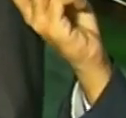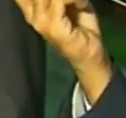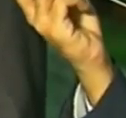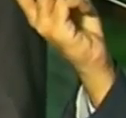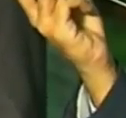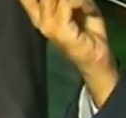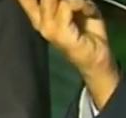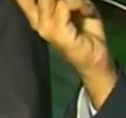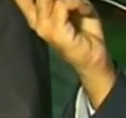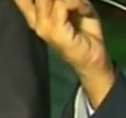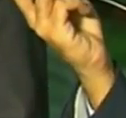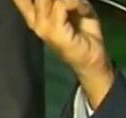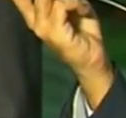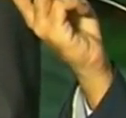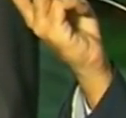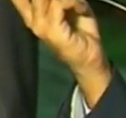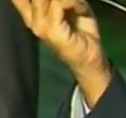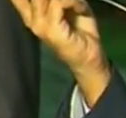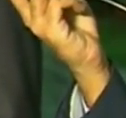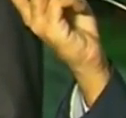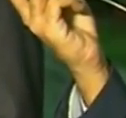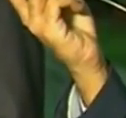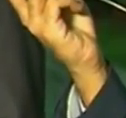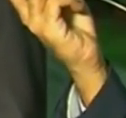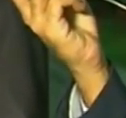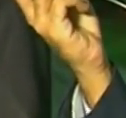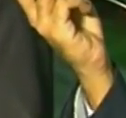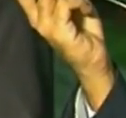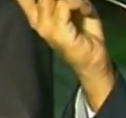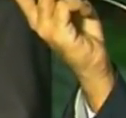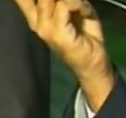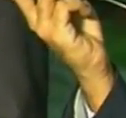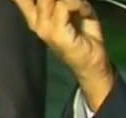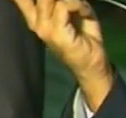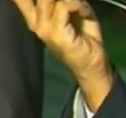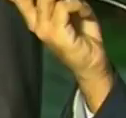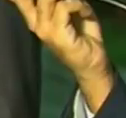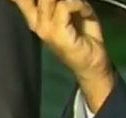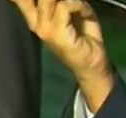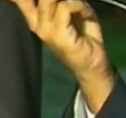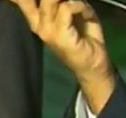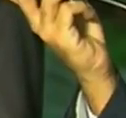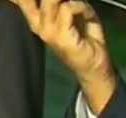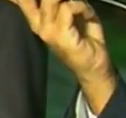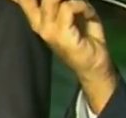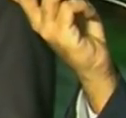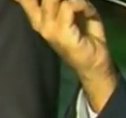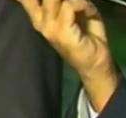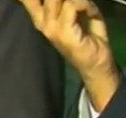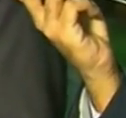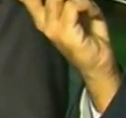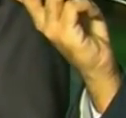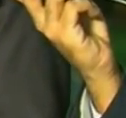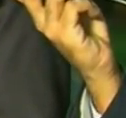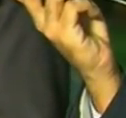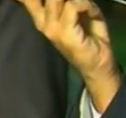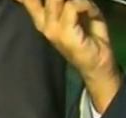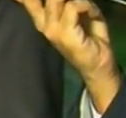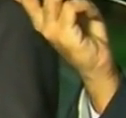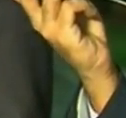mesa democrática que tiene como base el diálogo entre el sector público, el Estado